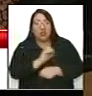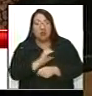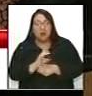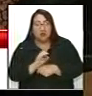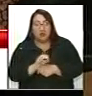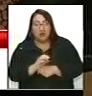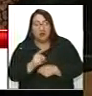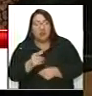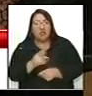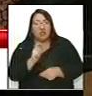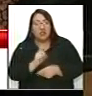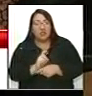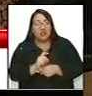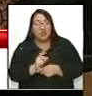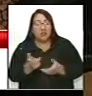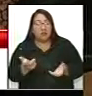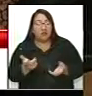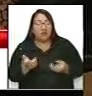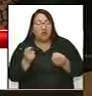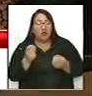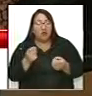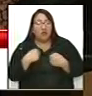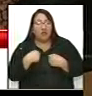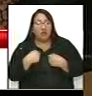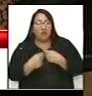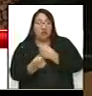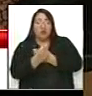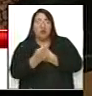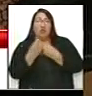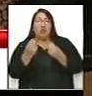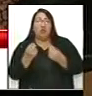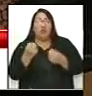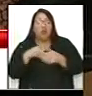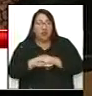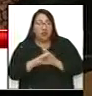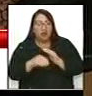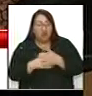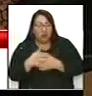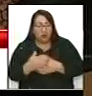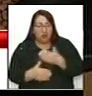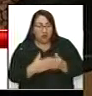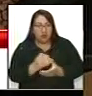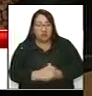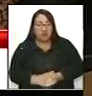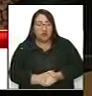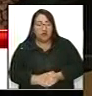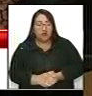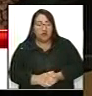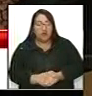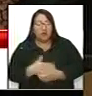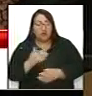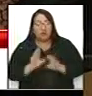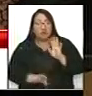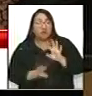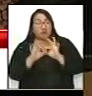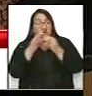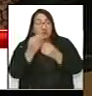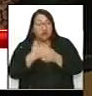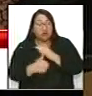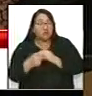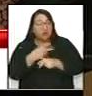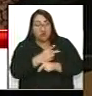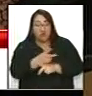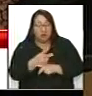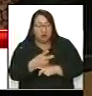de educarnos, de cuánto es la necesidad dentro de este proceso de posible violencia o